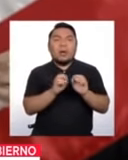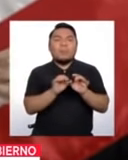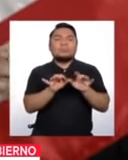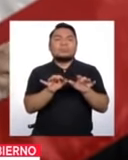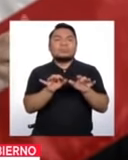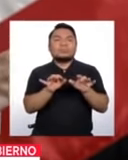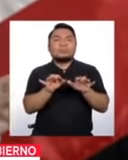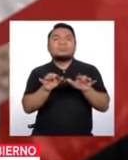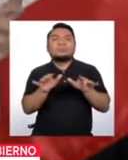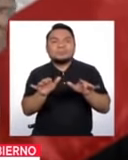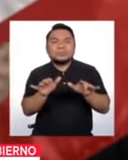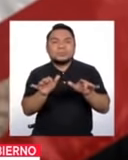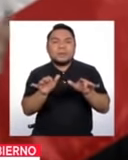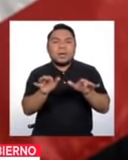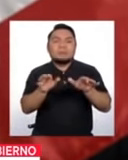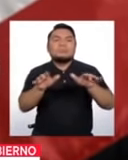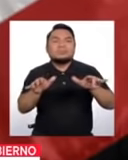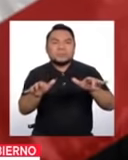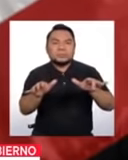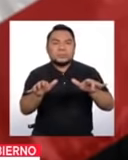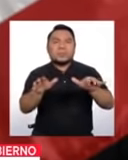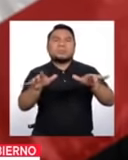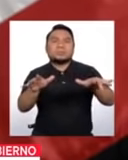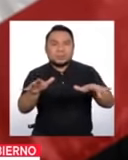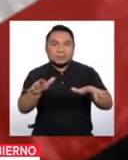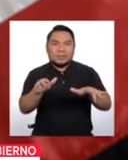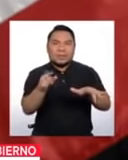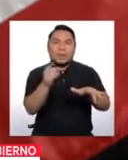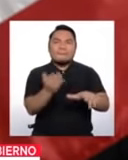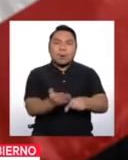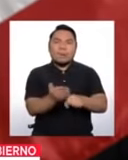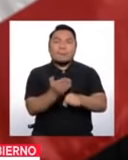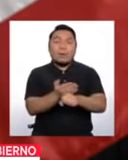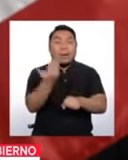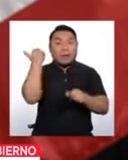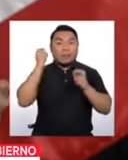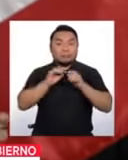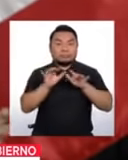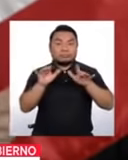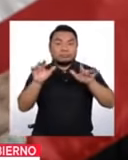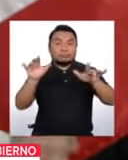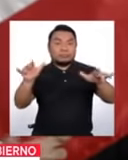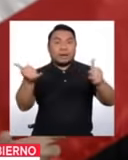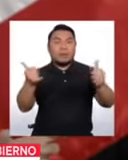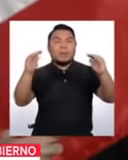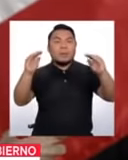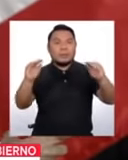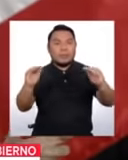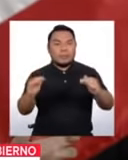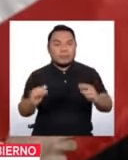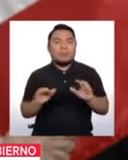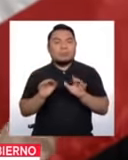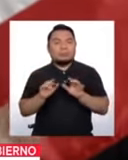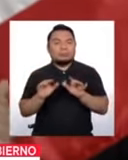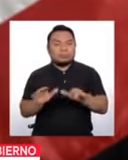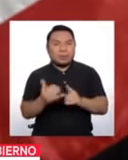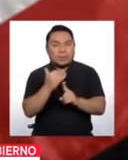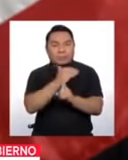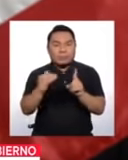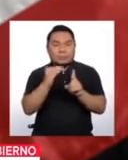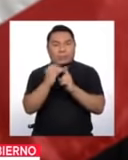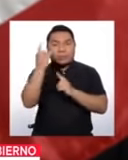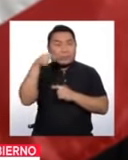especialistas, cada qué tiempo se duplica la cantidad de contagiados. Y lo repito una vez más, al inicio era cada dos días, a la mitad del